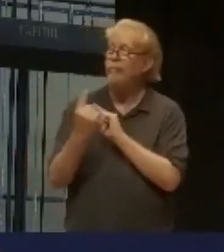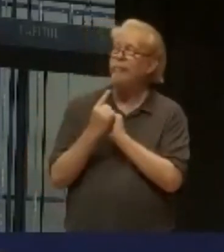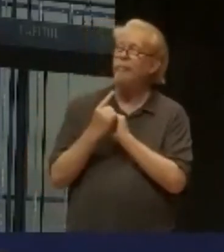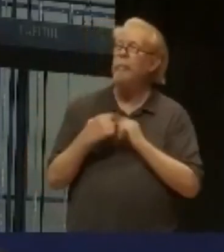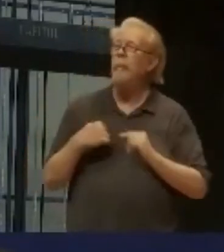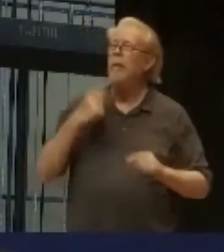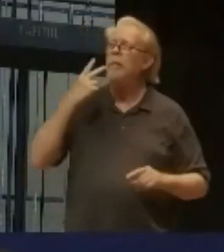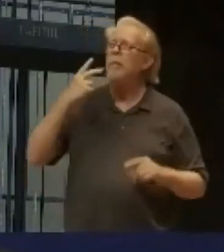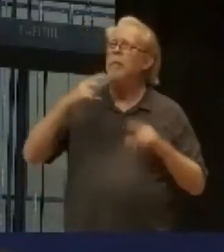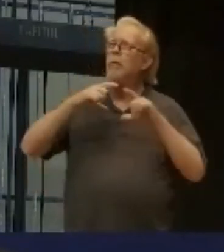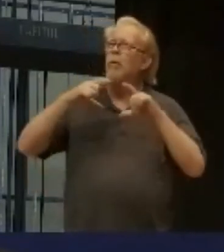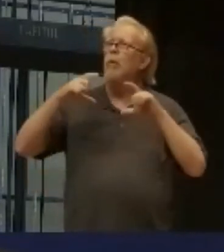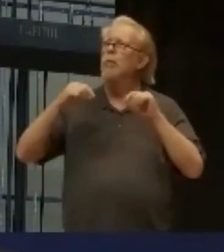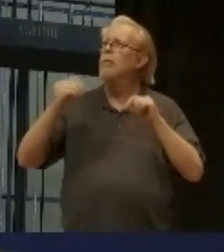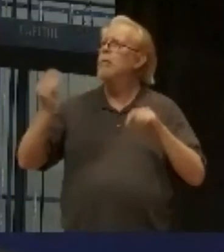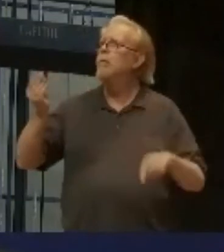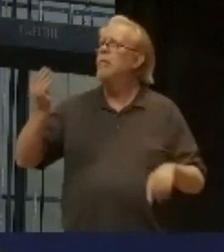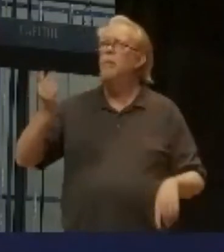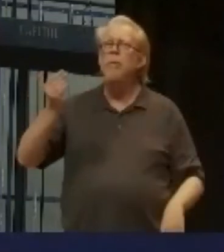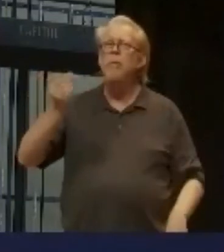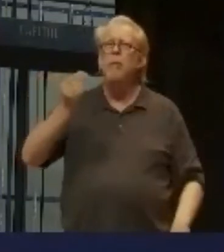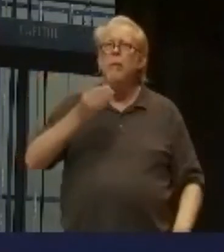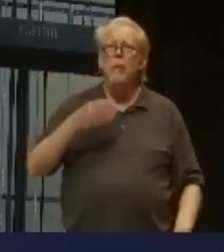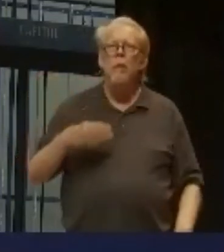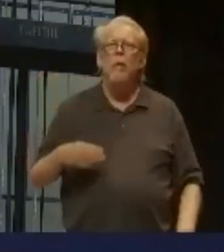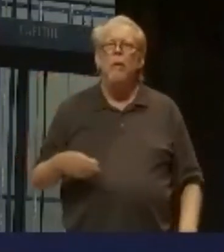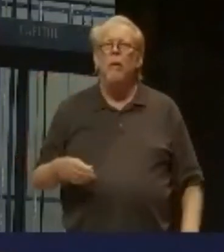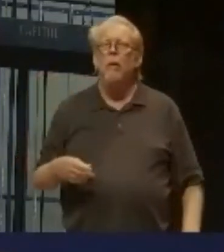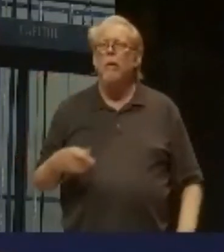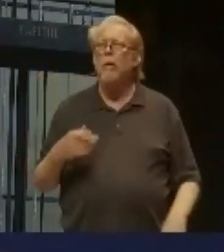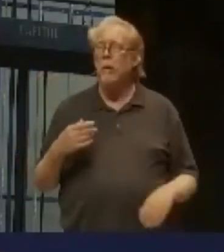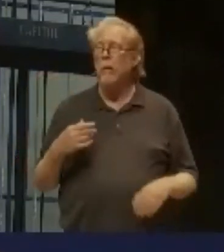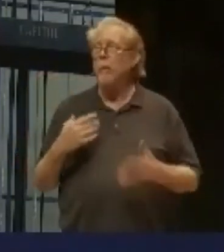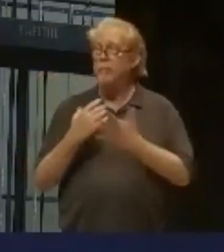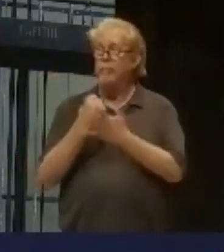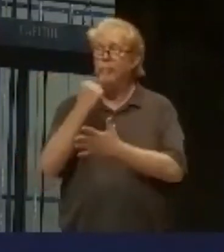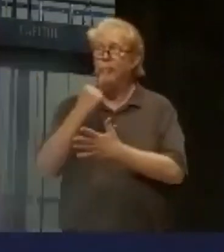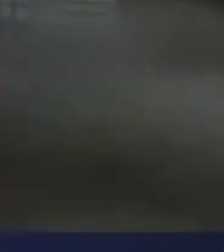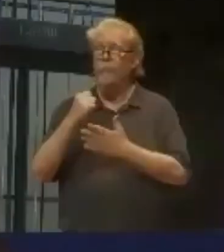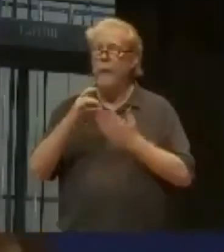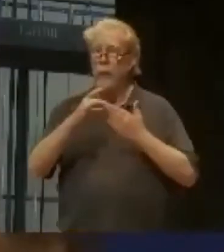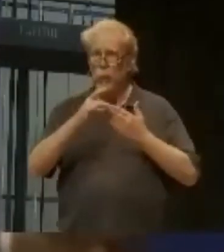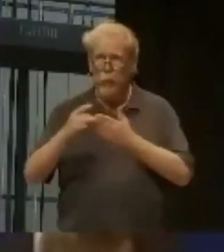Bueno, veo que vienen un par de tarjetitas con preguntas, ¿o me equivoco?